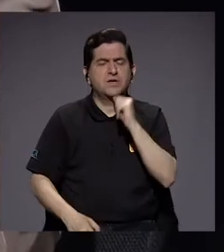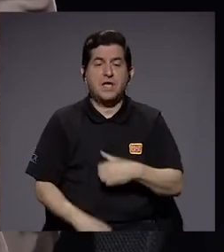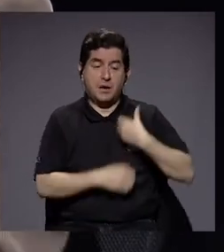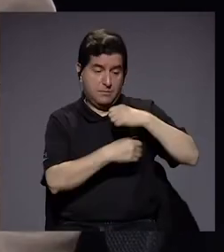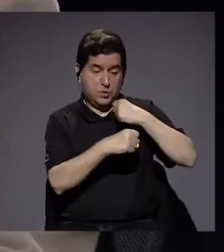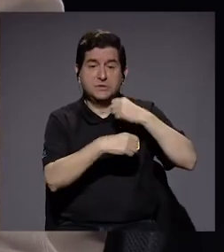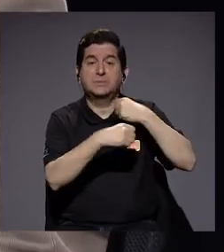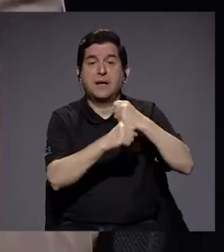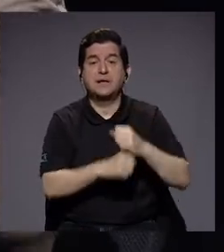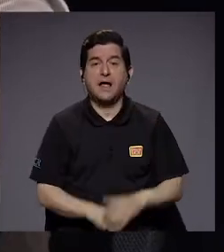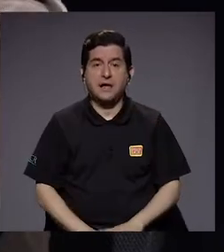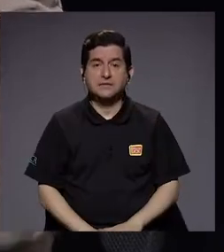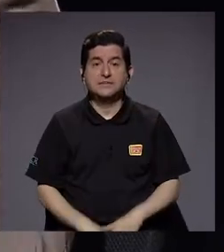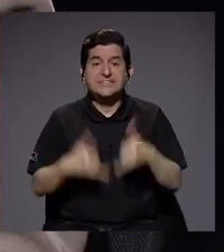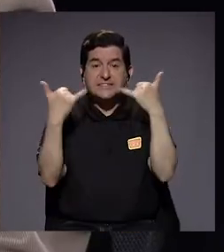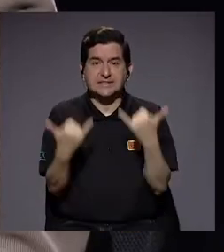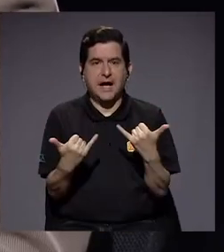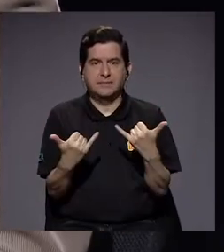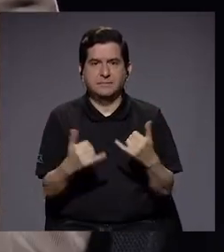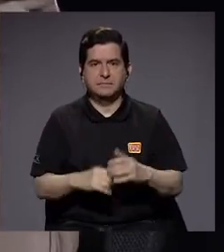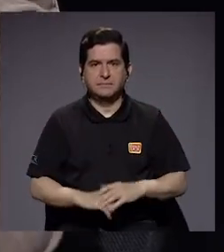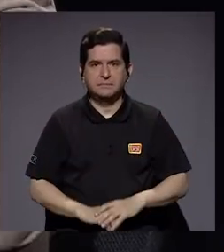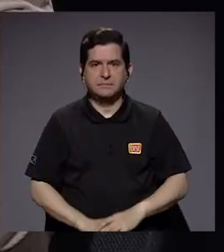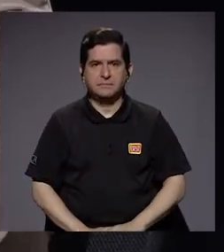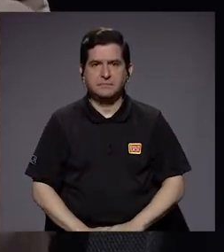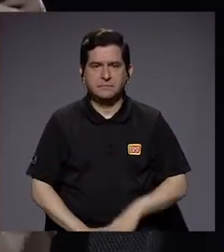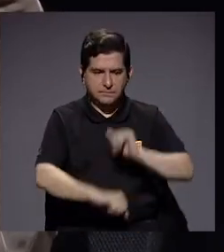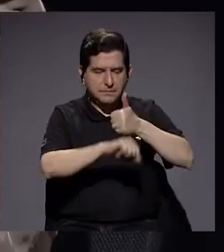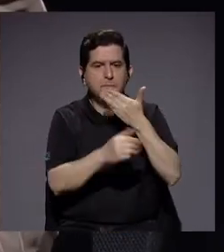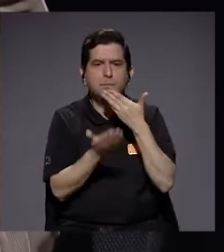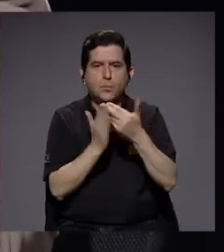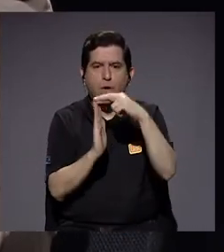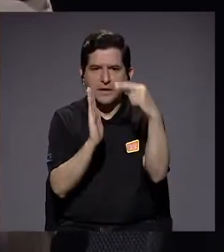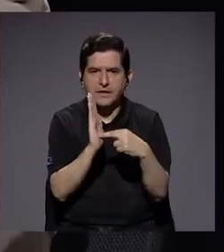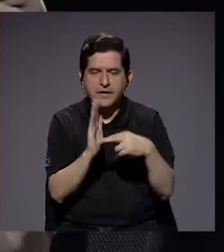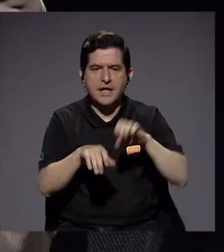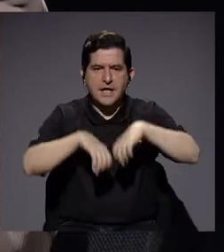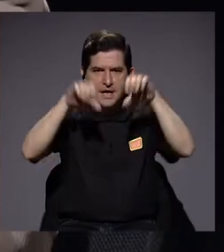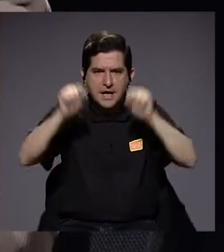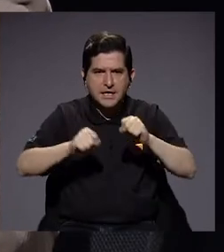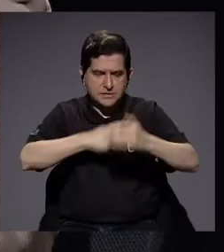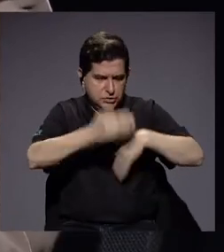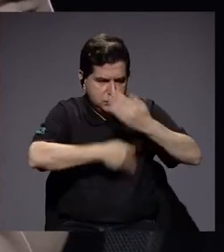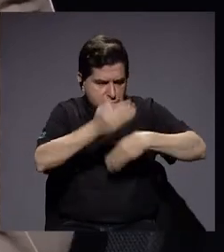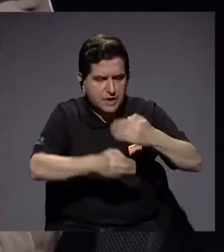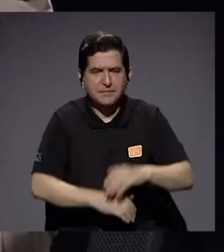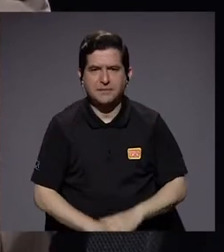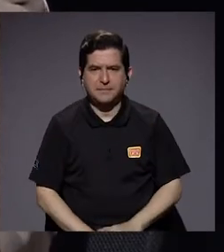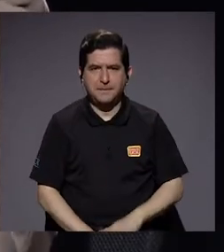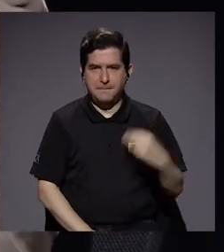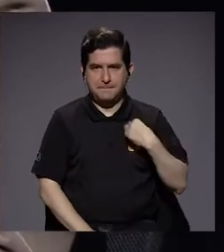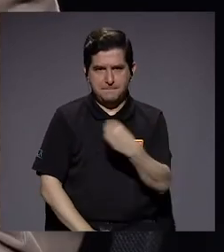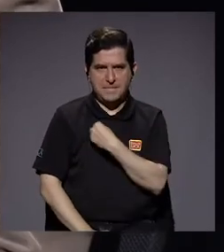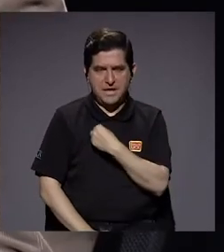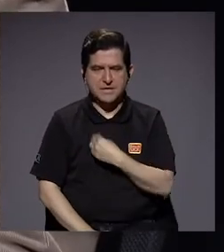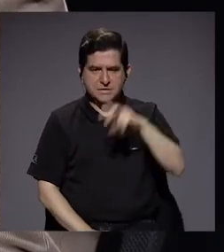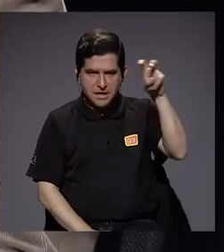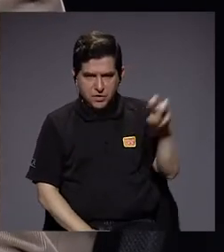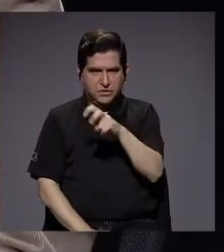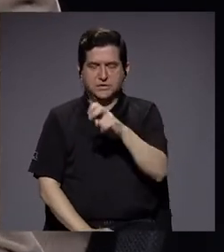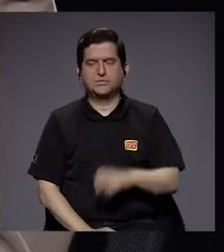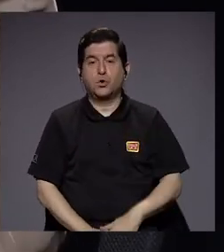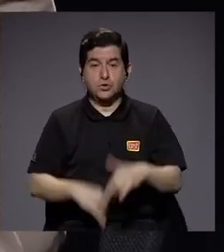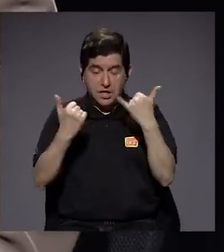decisiones? Municipalidades, tienen que tomar las decisiones ya. Establecer buenos reglamentos y un buen sistema de trámites. Ahí está. Ministerio de Obras